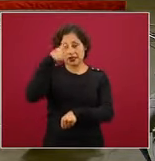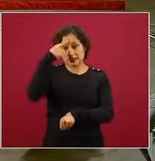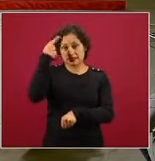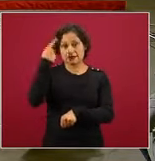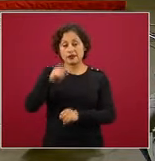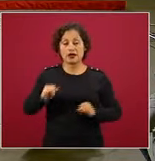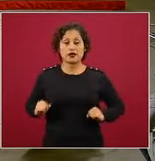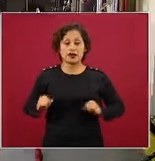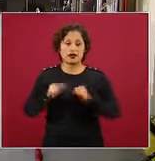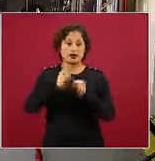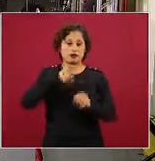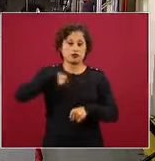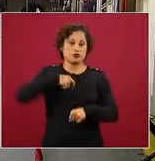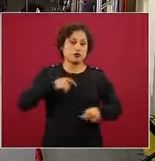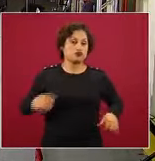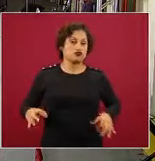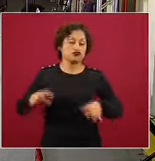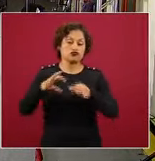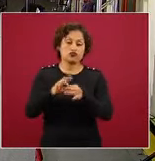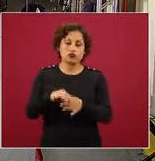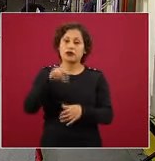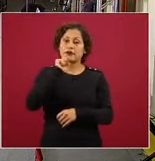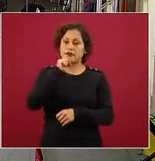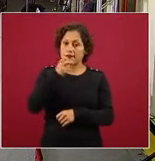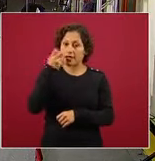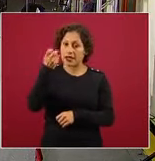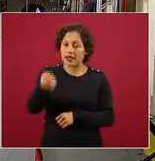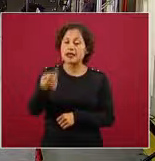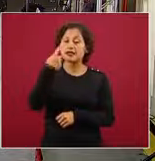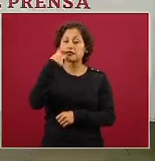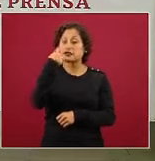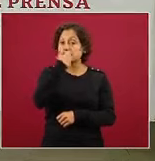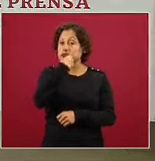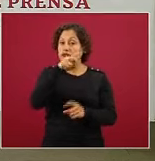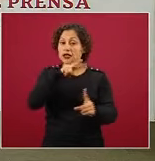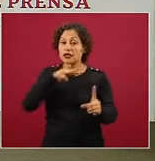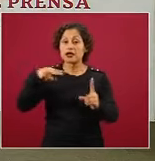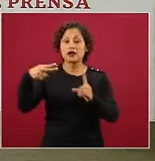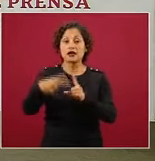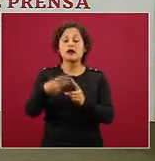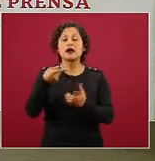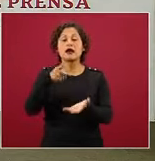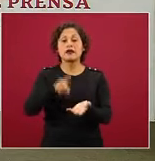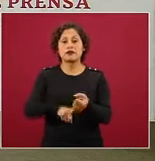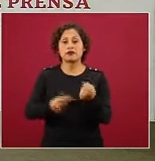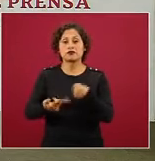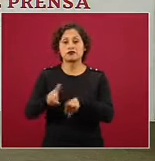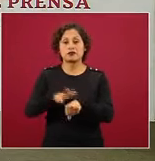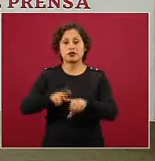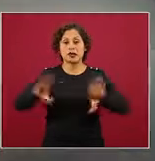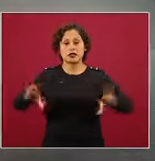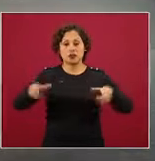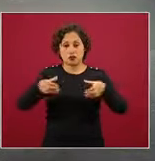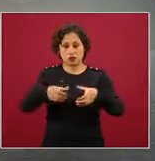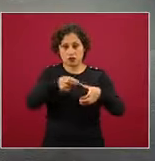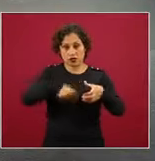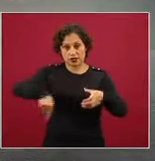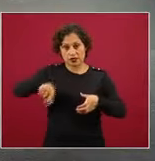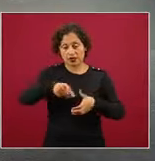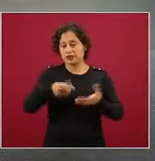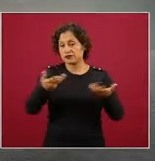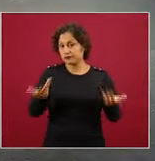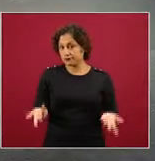nuevo modelo de base comunitaria, sí, alta especialidad, pero de base comunitaria, que nos interesa